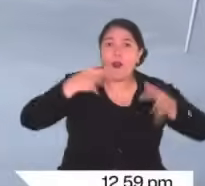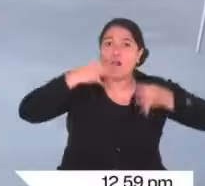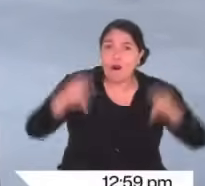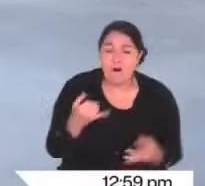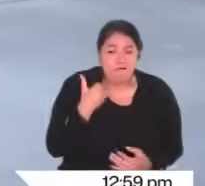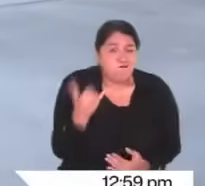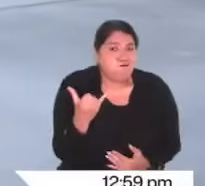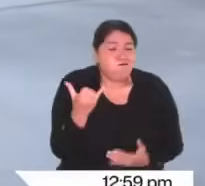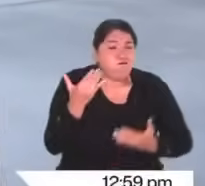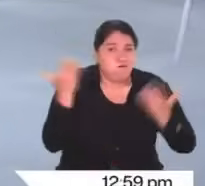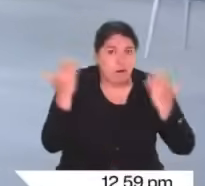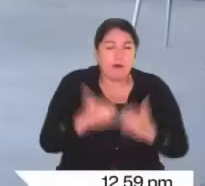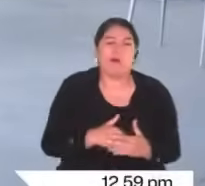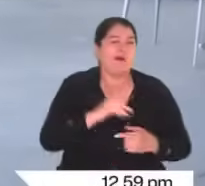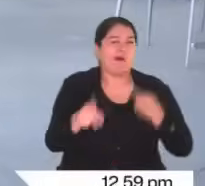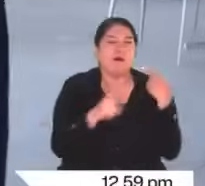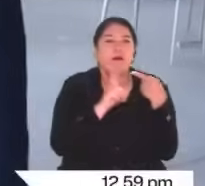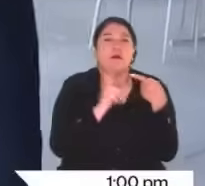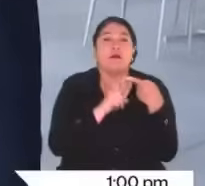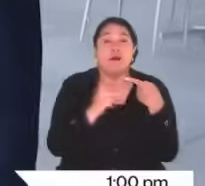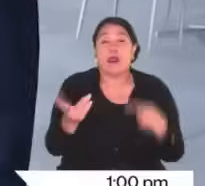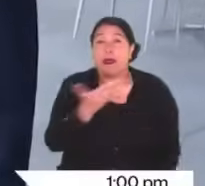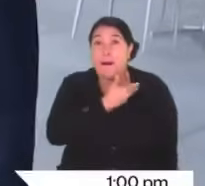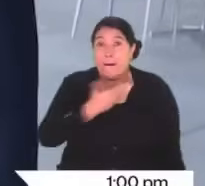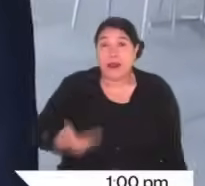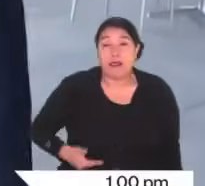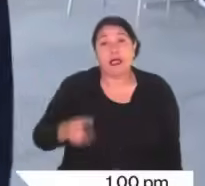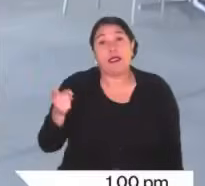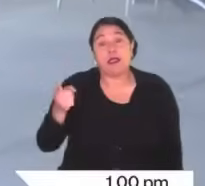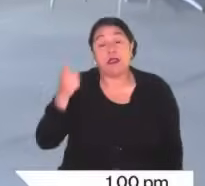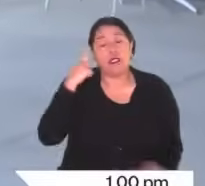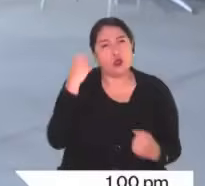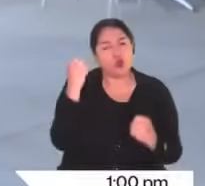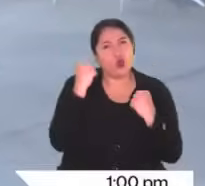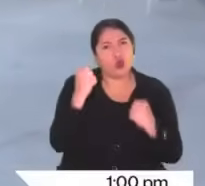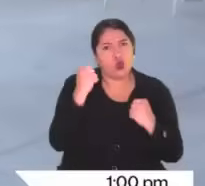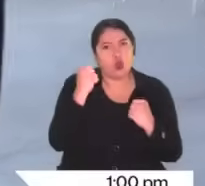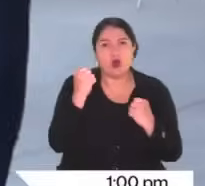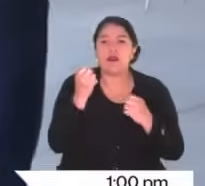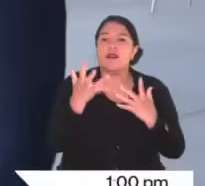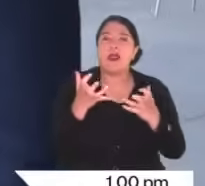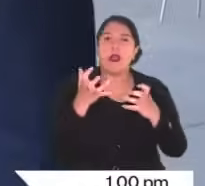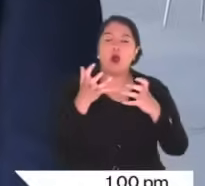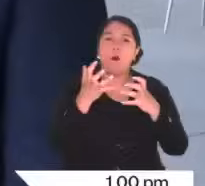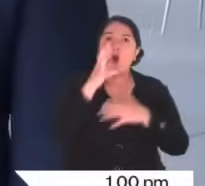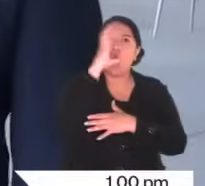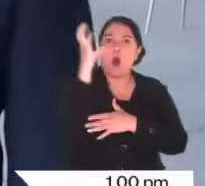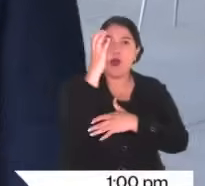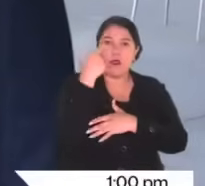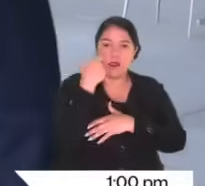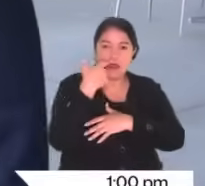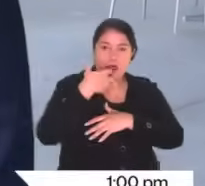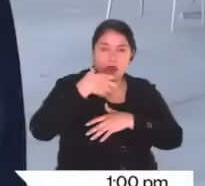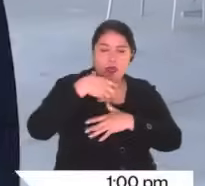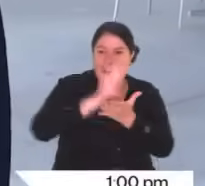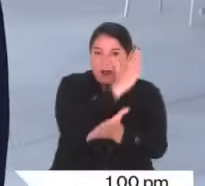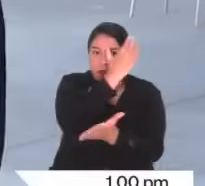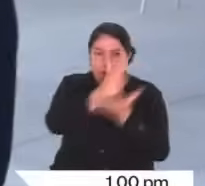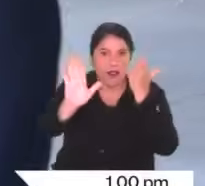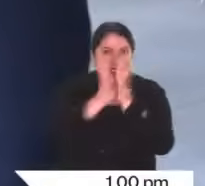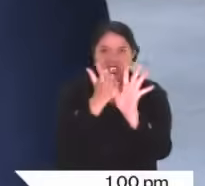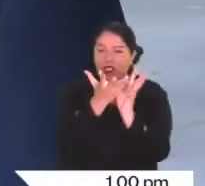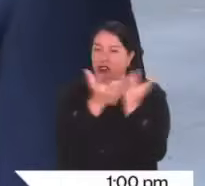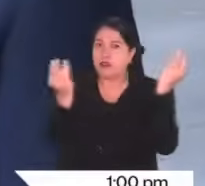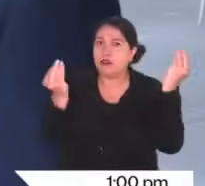porque un primero vemos un presidente que está empecinado en dividir al país empecinado en hablar